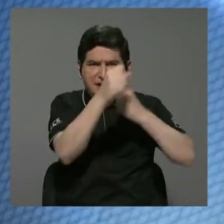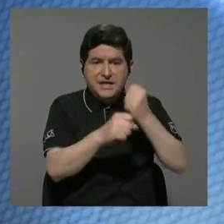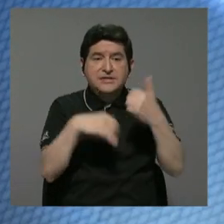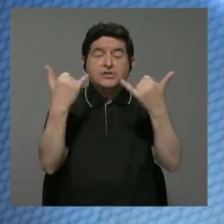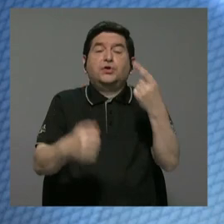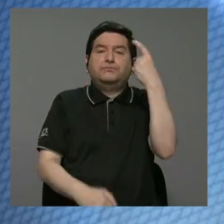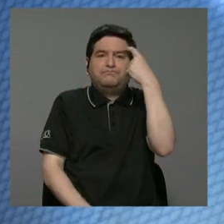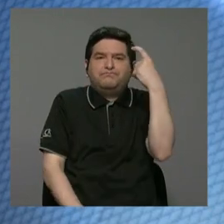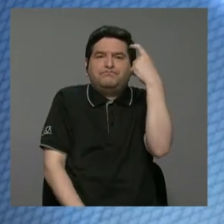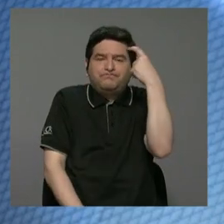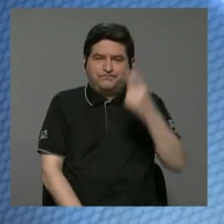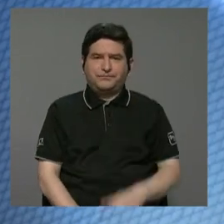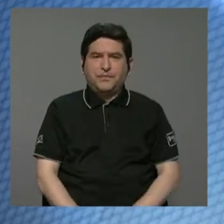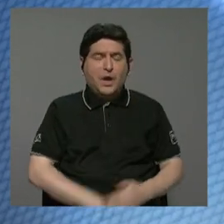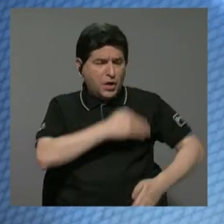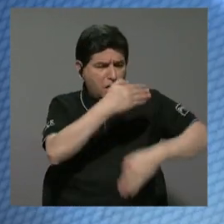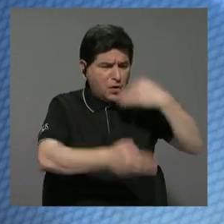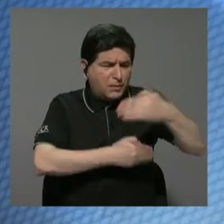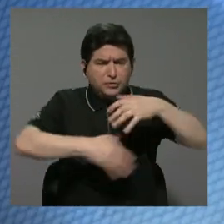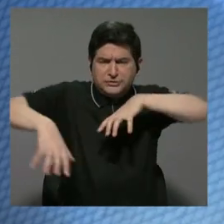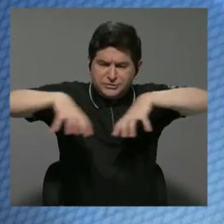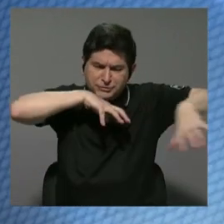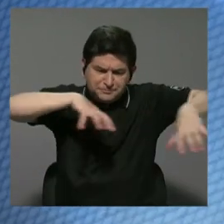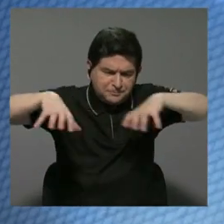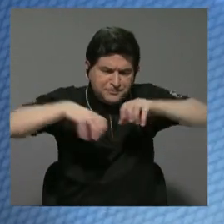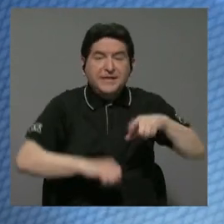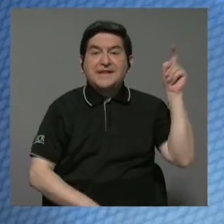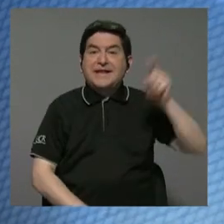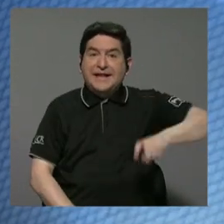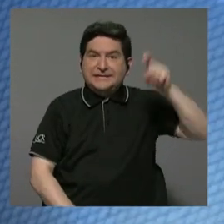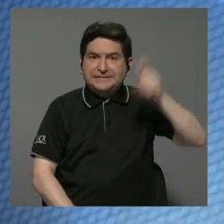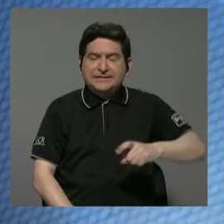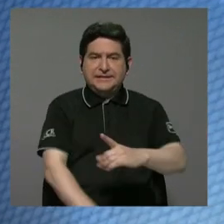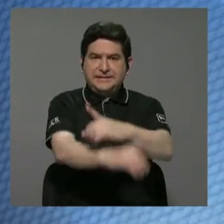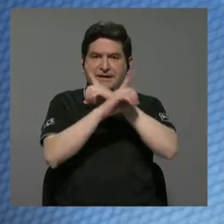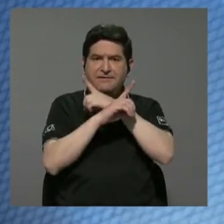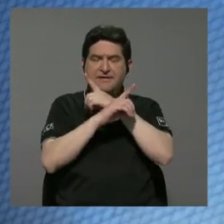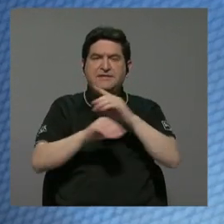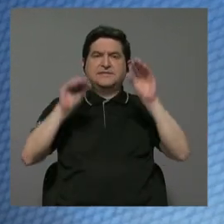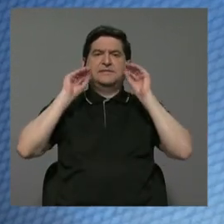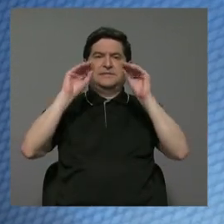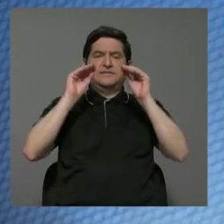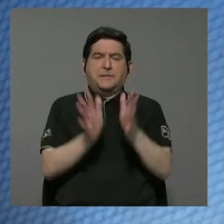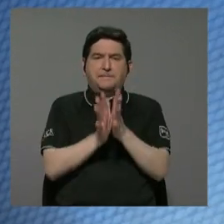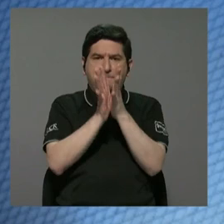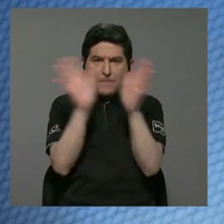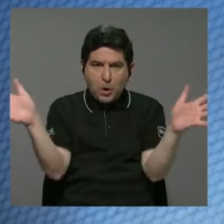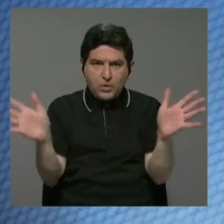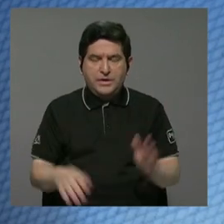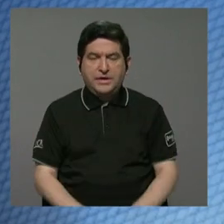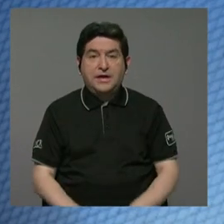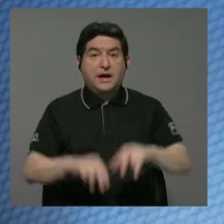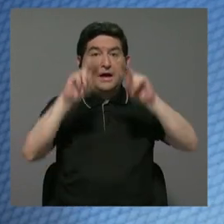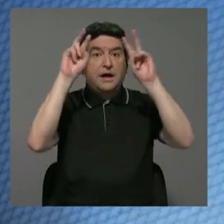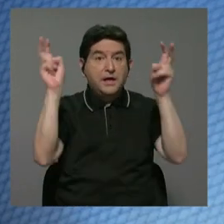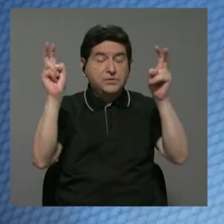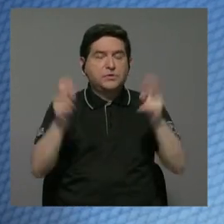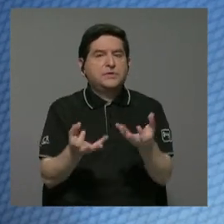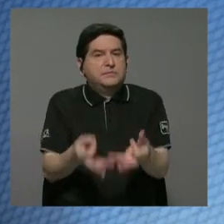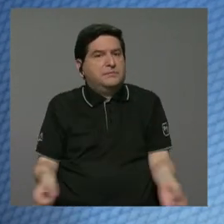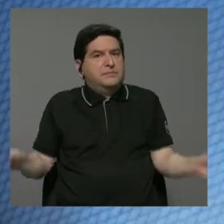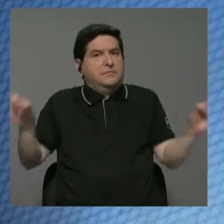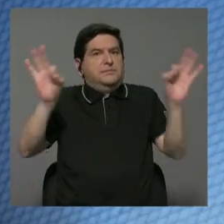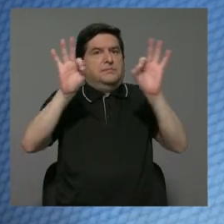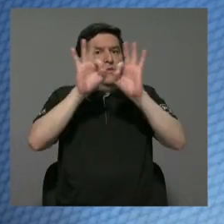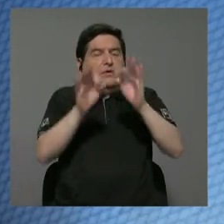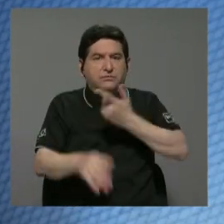ya pensando en procesos de movilización necesarios en defensa de la educación pública. Para nosotros es un tema absolutamente fundamental